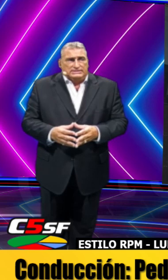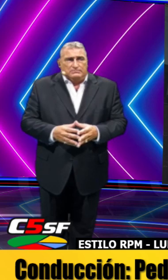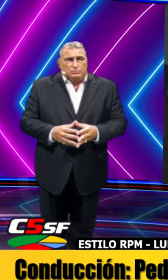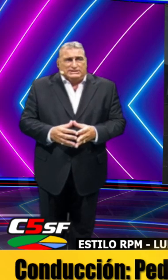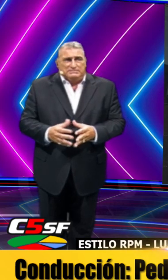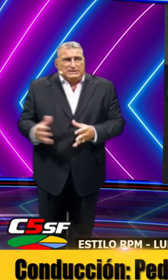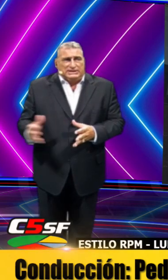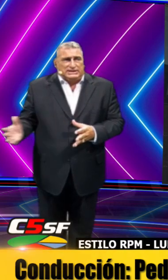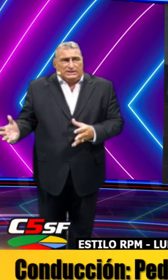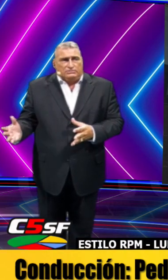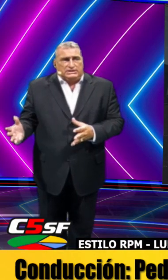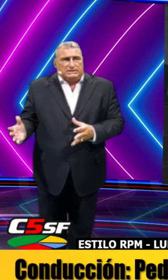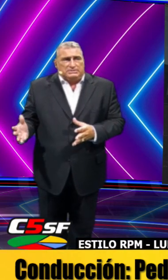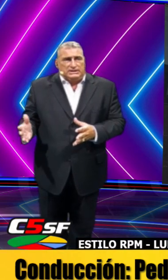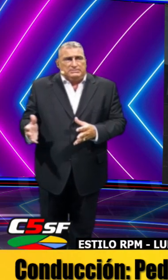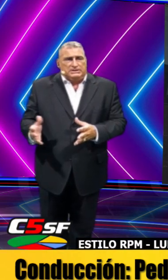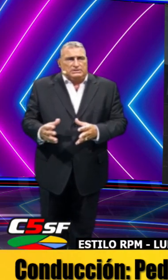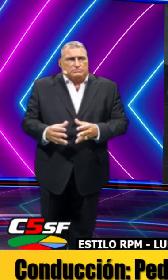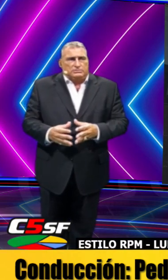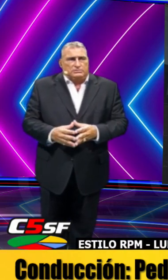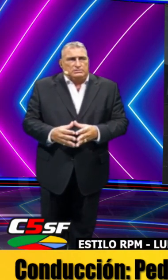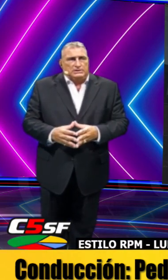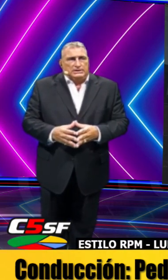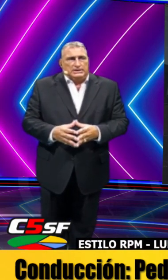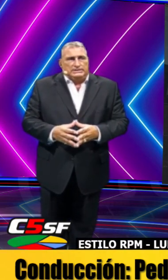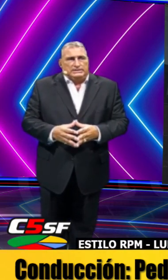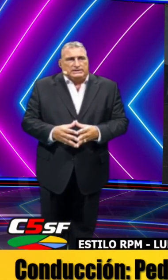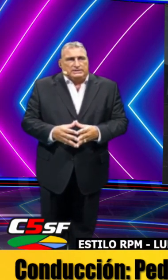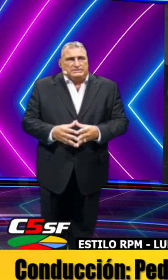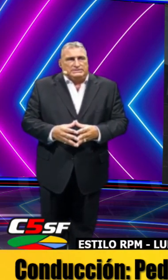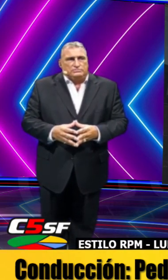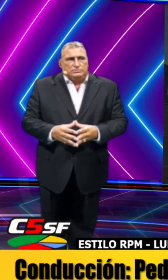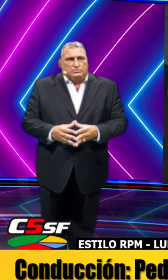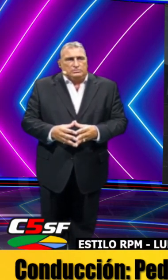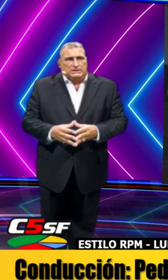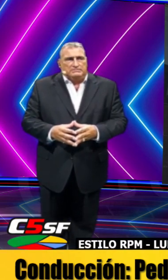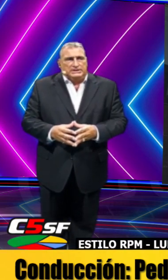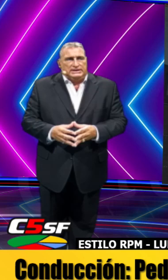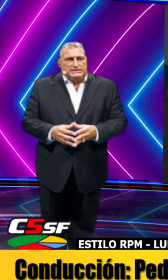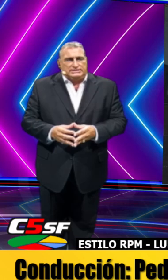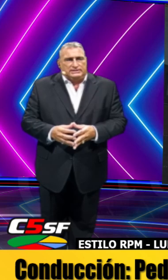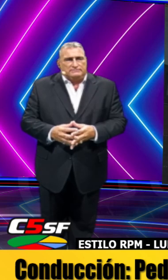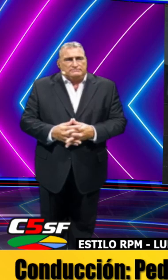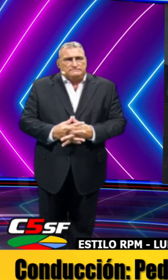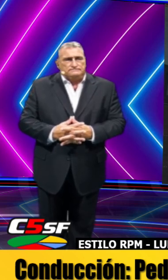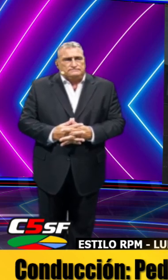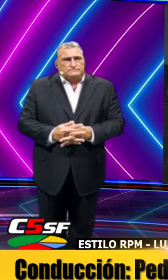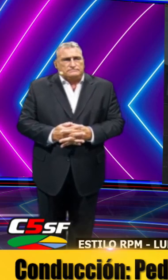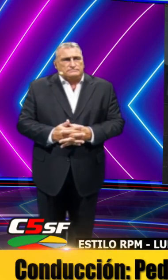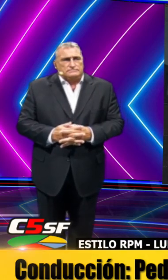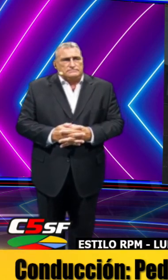se ha multiplicado en esta pandemia, es una cuestión que a veces uno también analiza.